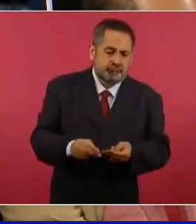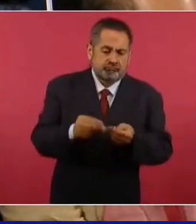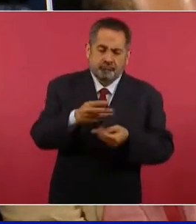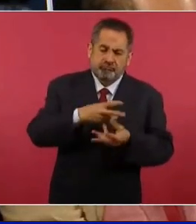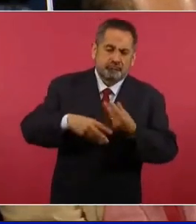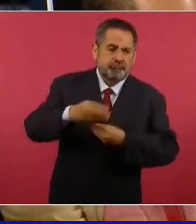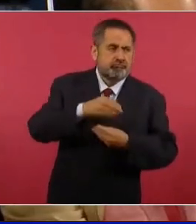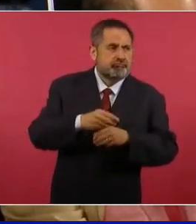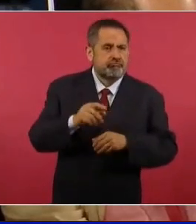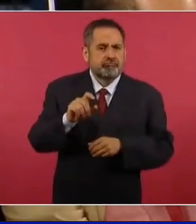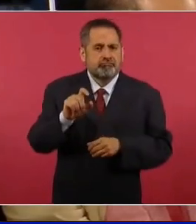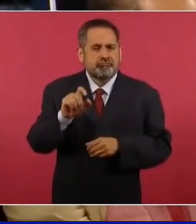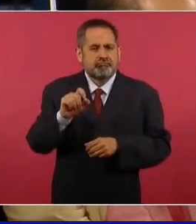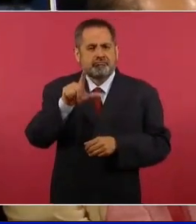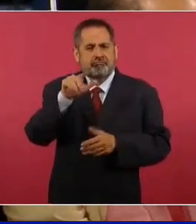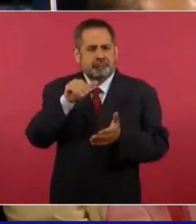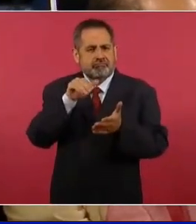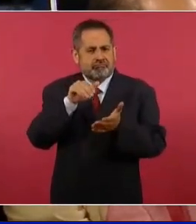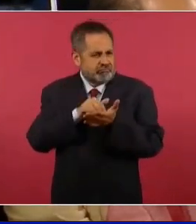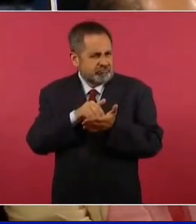más de